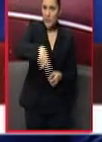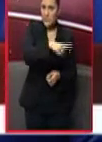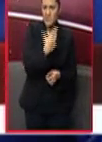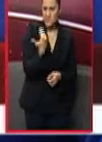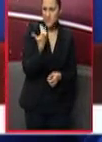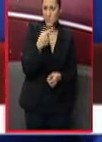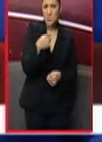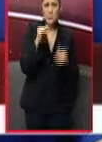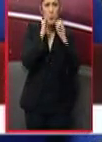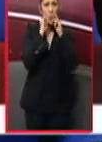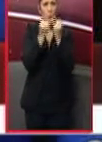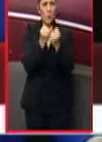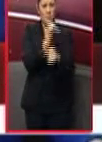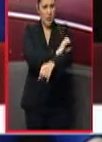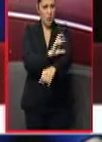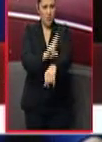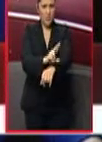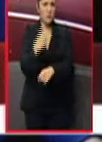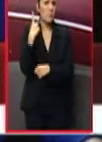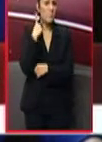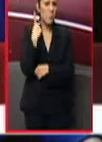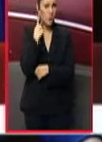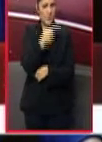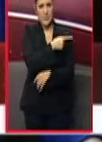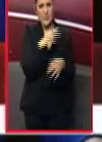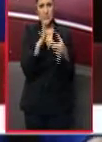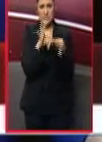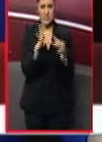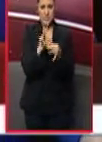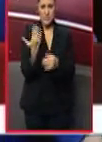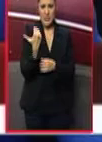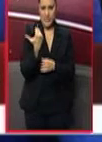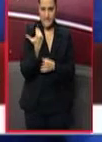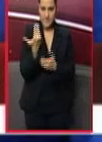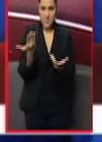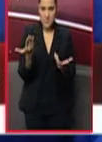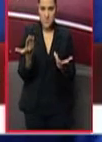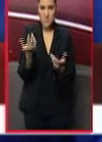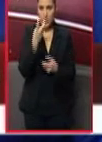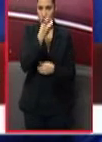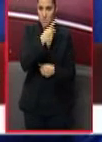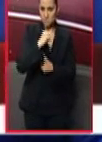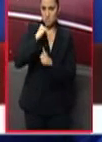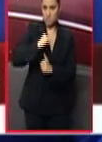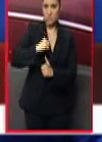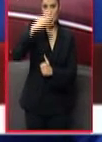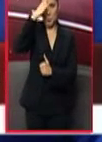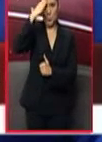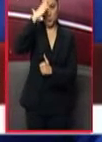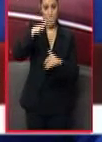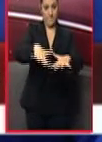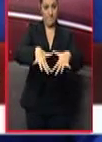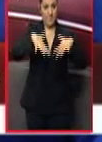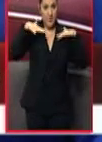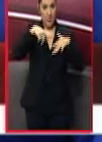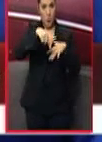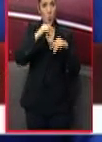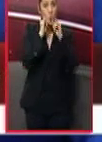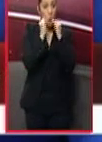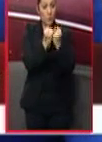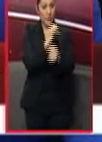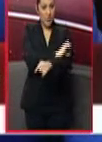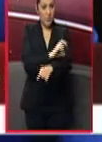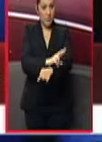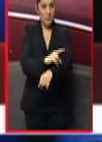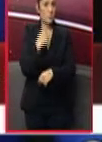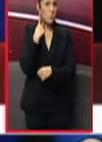de tocar la Junta de Coordinación Política, órgano máximo de este pleno,